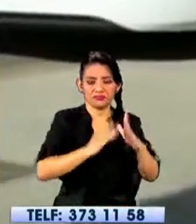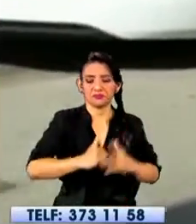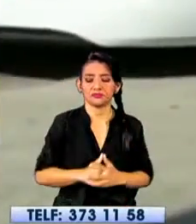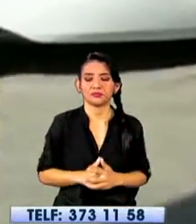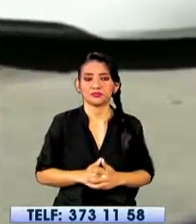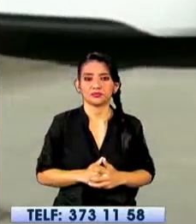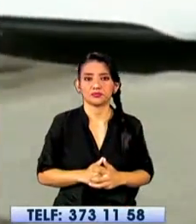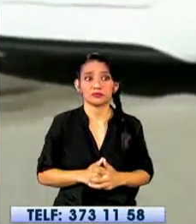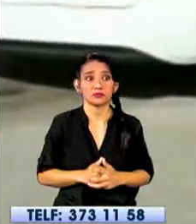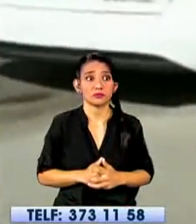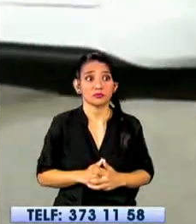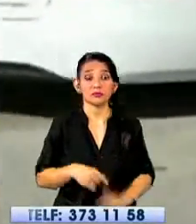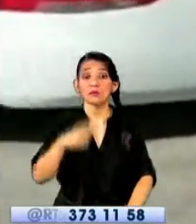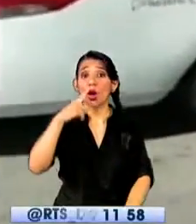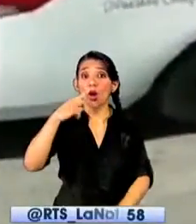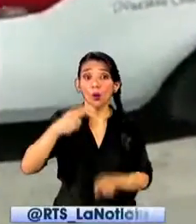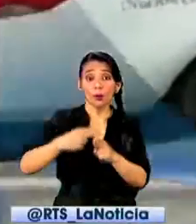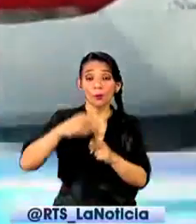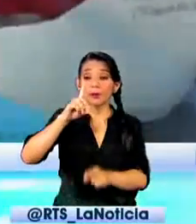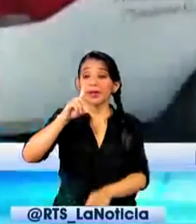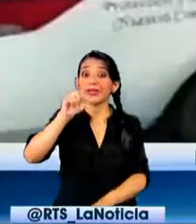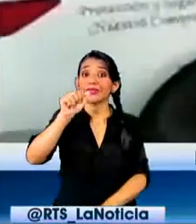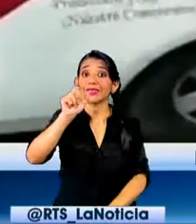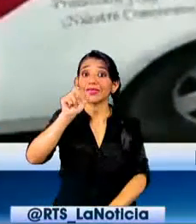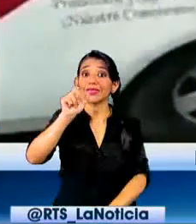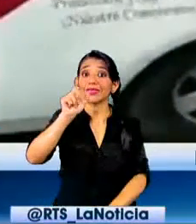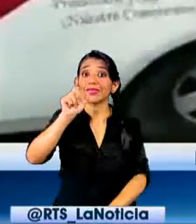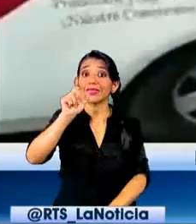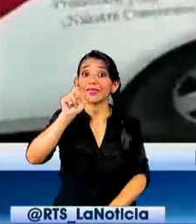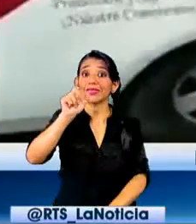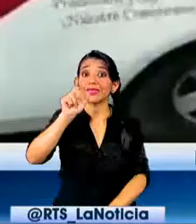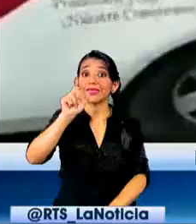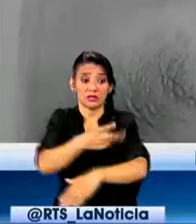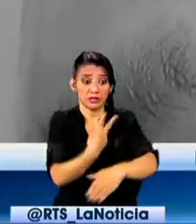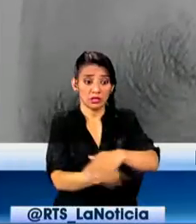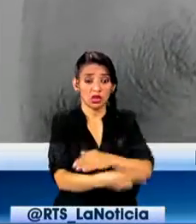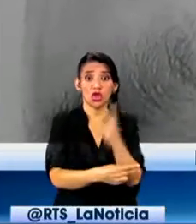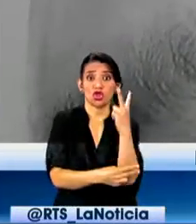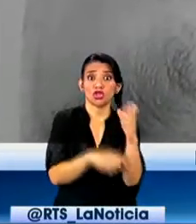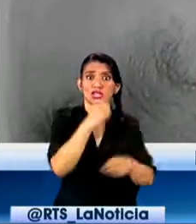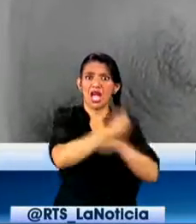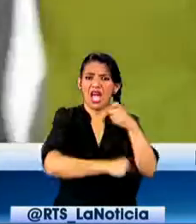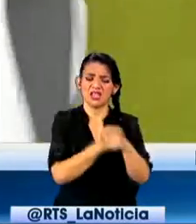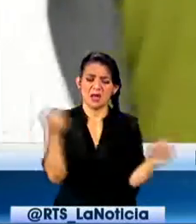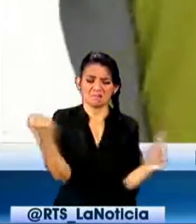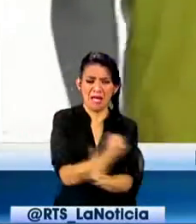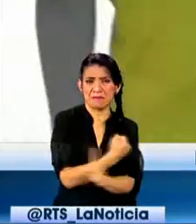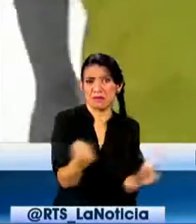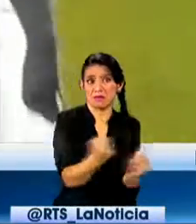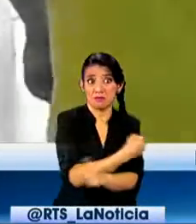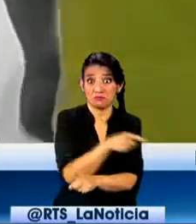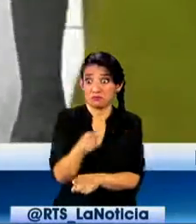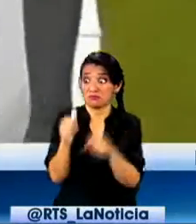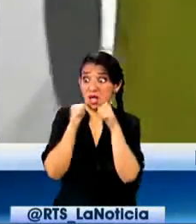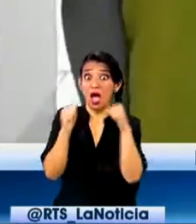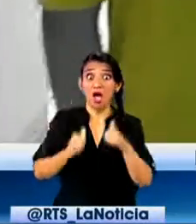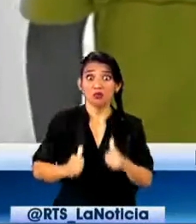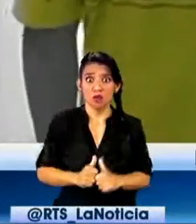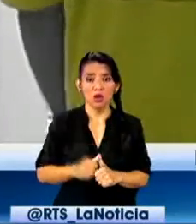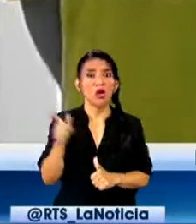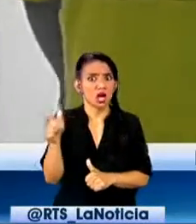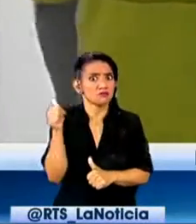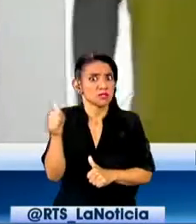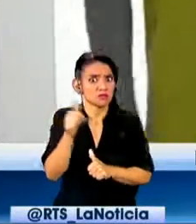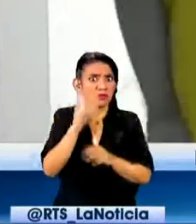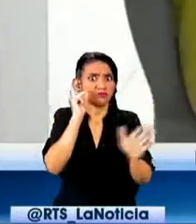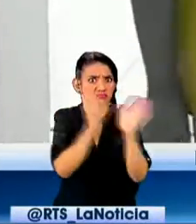Darío B. fue detenido acusado de maltratar a su hijo de 12 años de edad. El abuelo del menor y padre del acusado fue